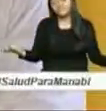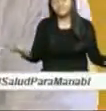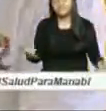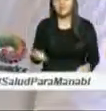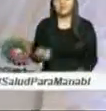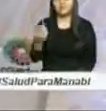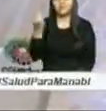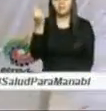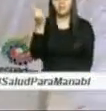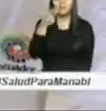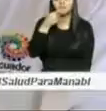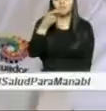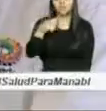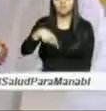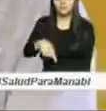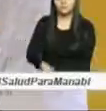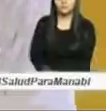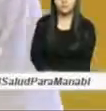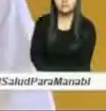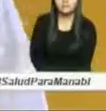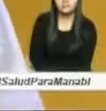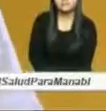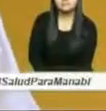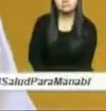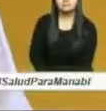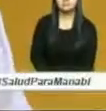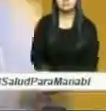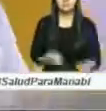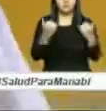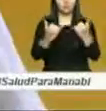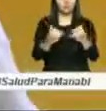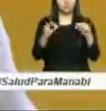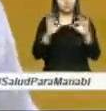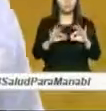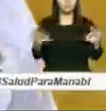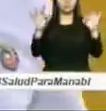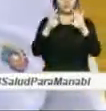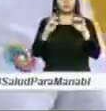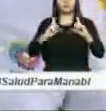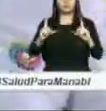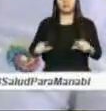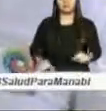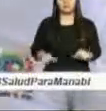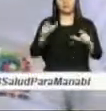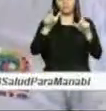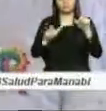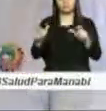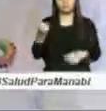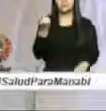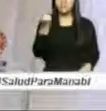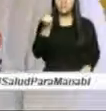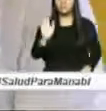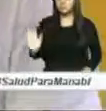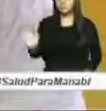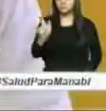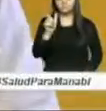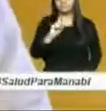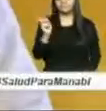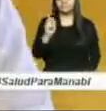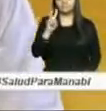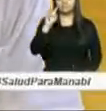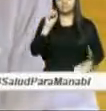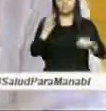del dinero público, compañeros. La riqueza nacional ahora va a la salud de la gente, no al bolsillo de unos pocos. En el